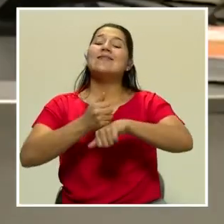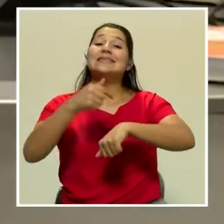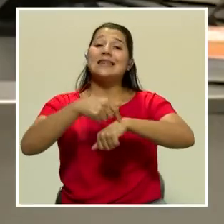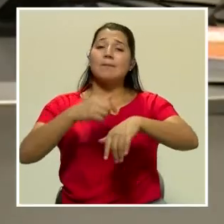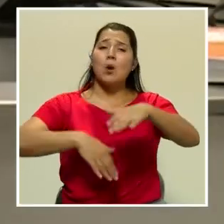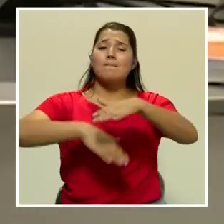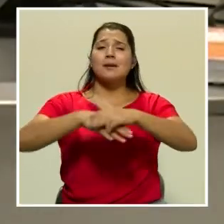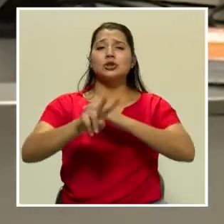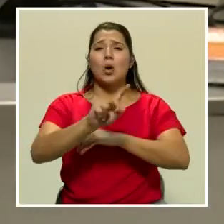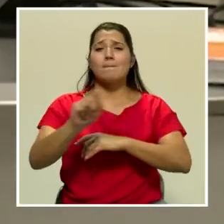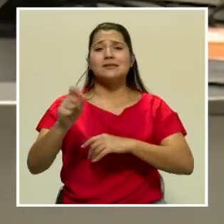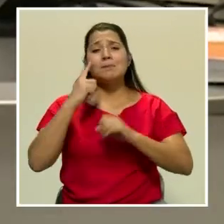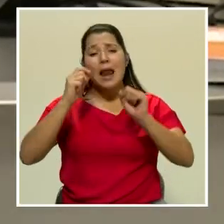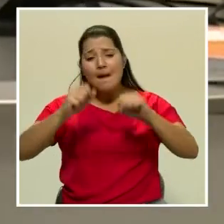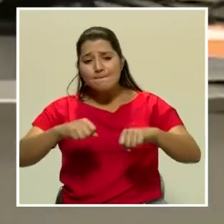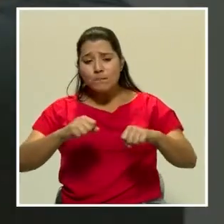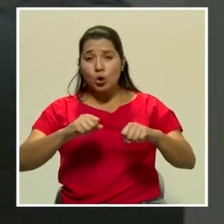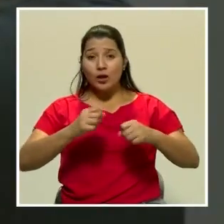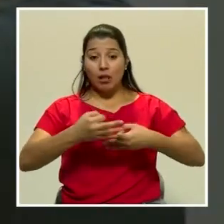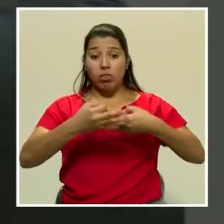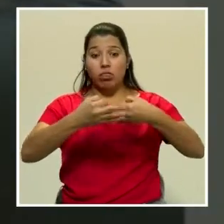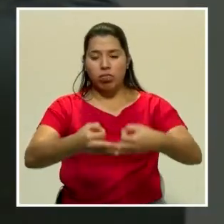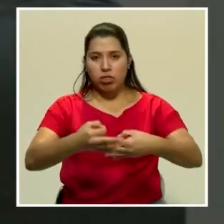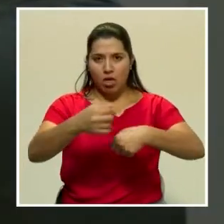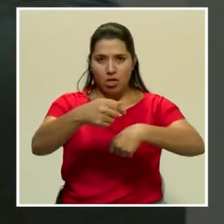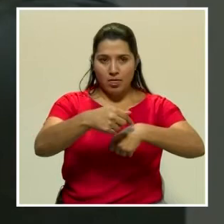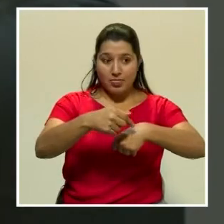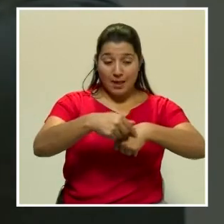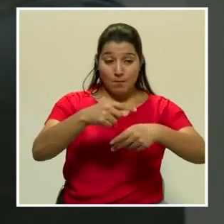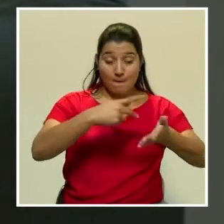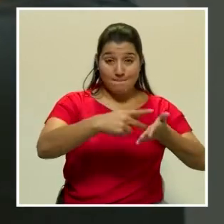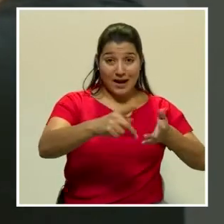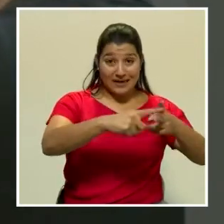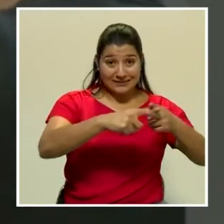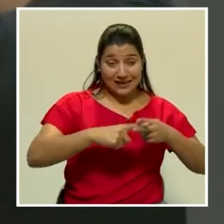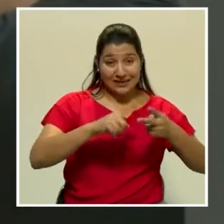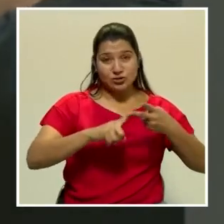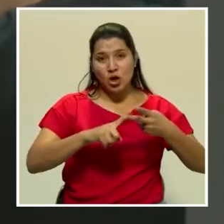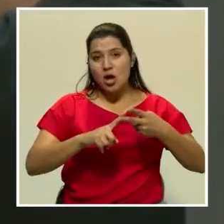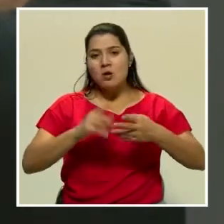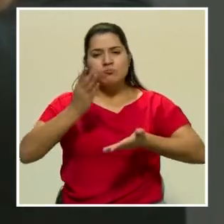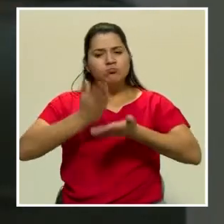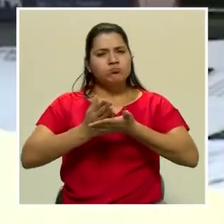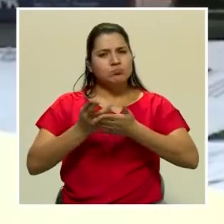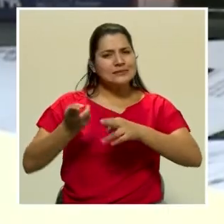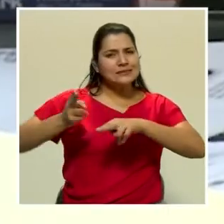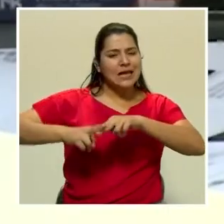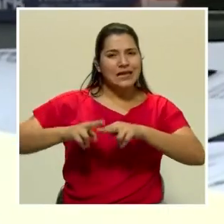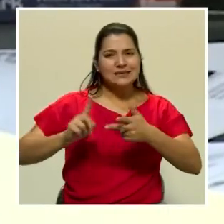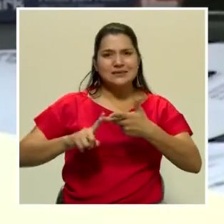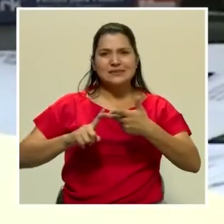2 meses para la readecuación de las deudas, prohíbe el aumento de los intereses y frena los remates de los bienes.